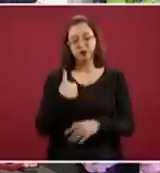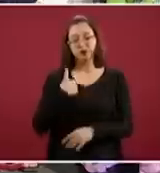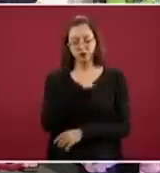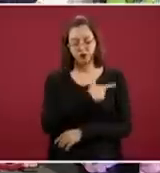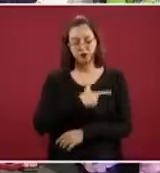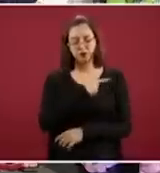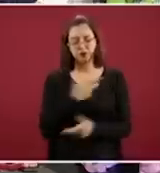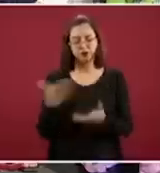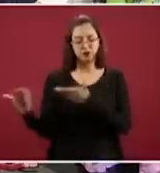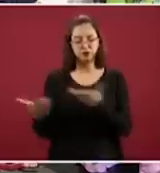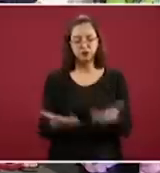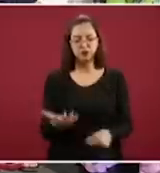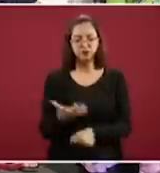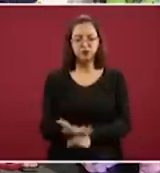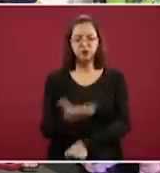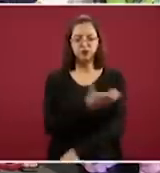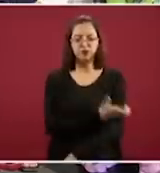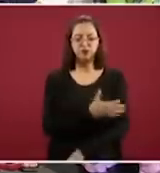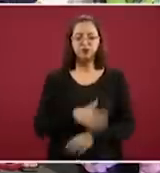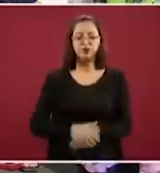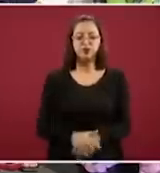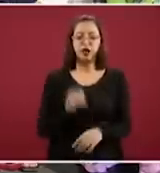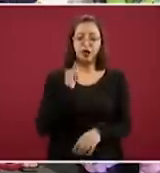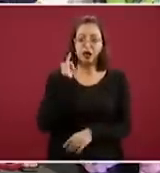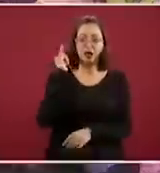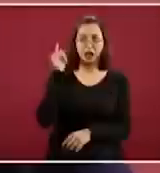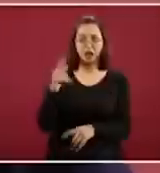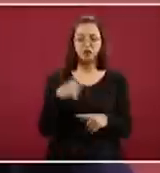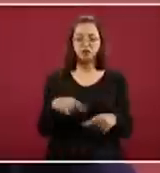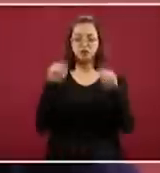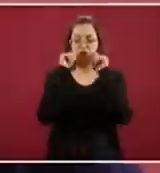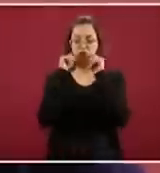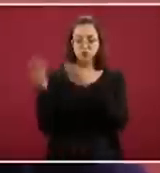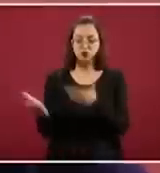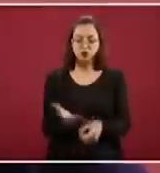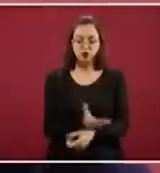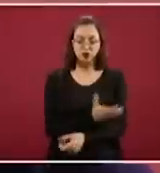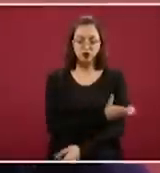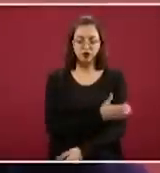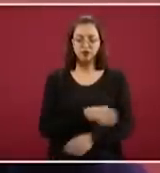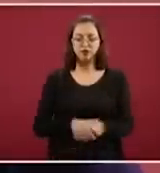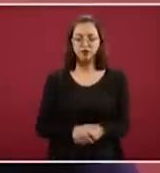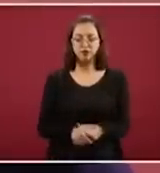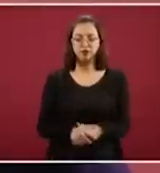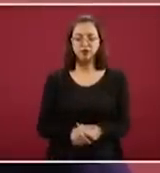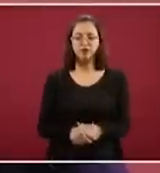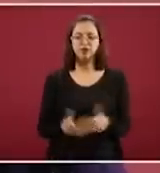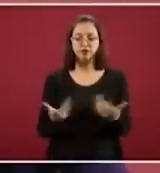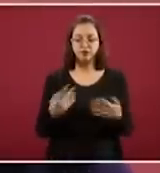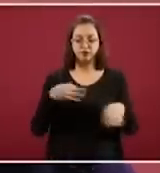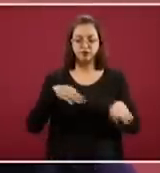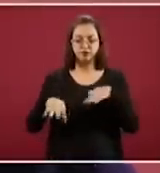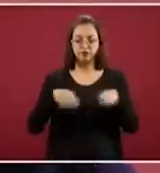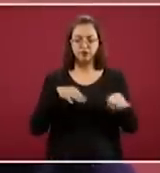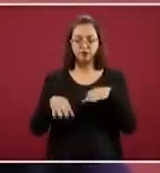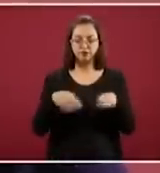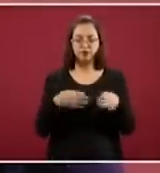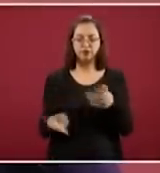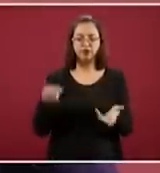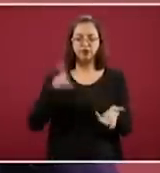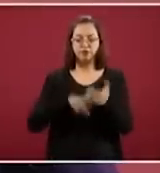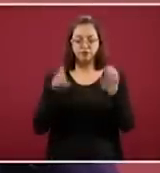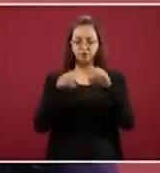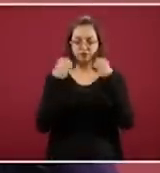y aunque sea lejos se vinieron, pero hasta aquí con nosotros para el trabajo que realizamos como